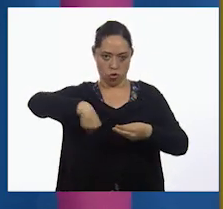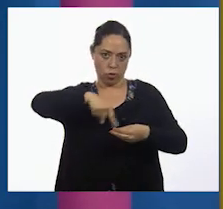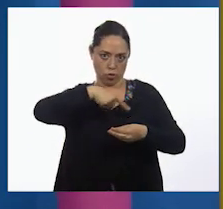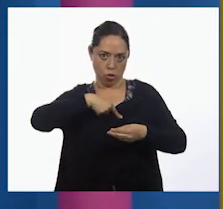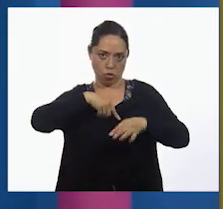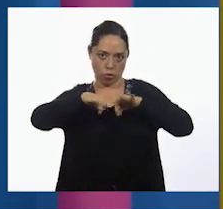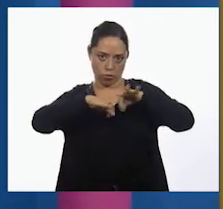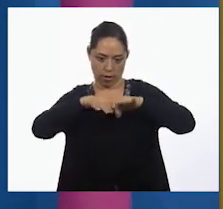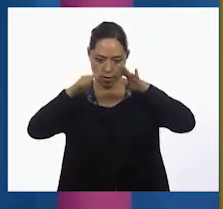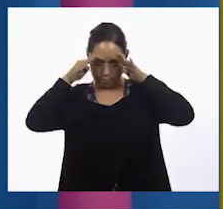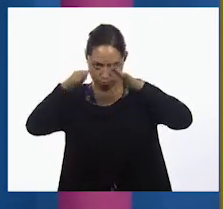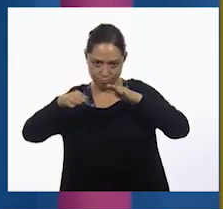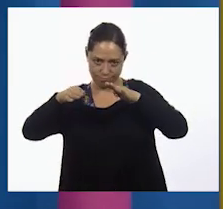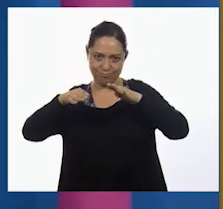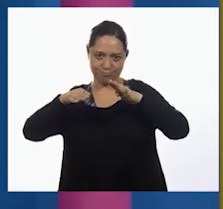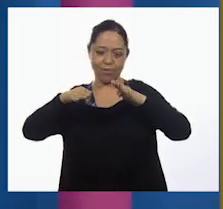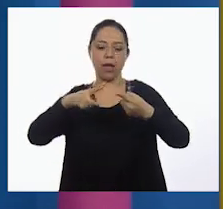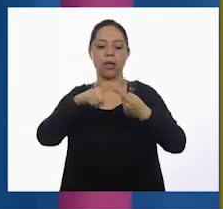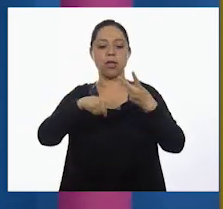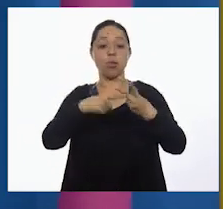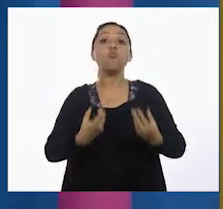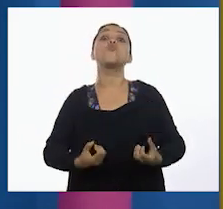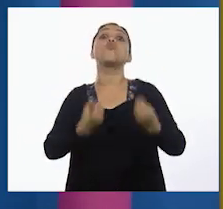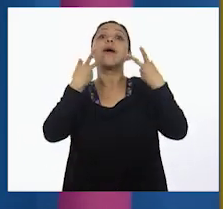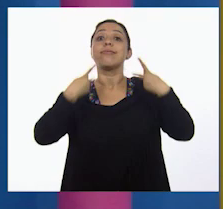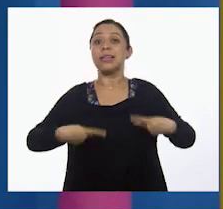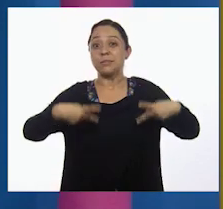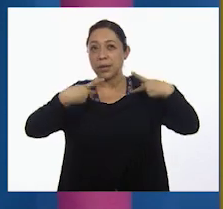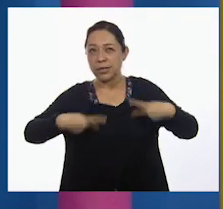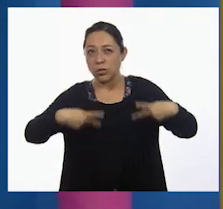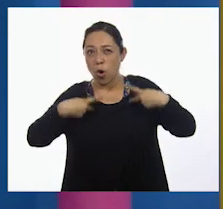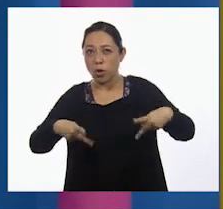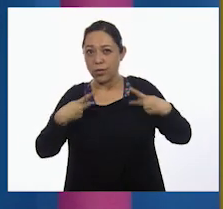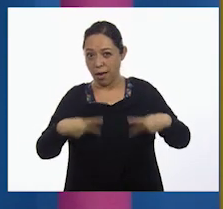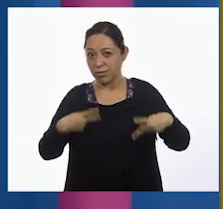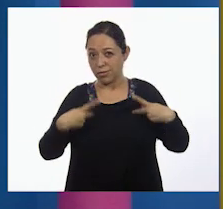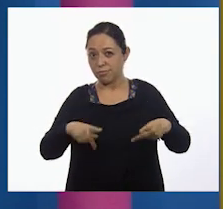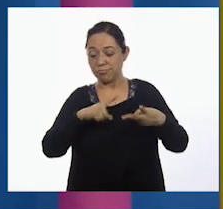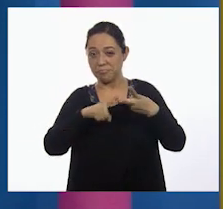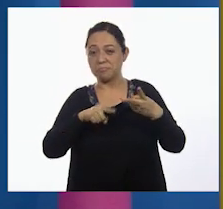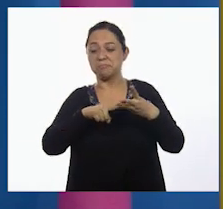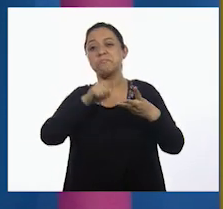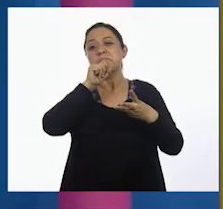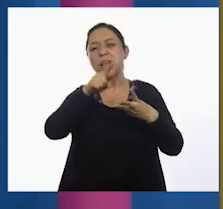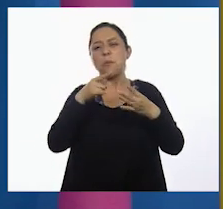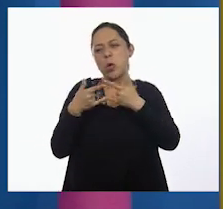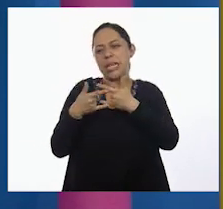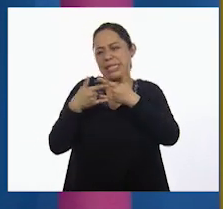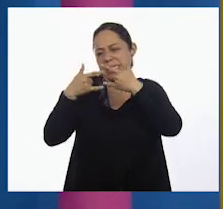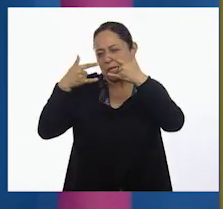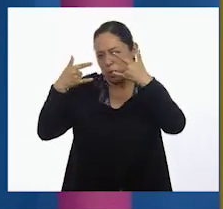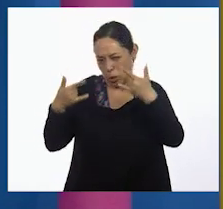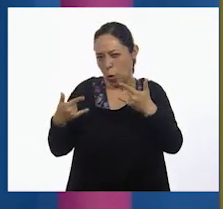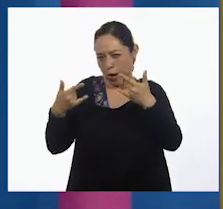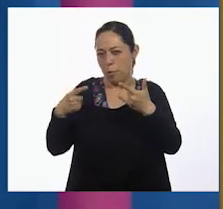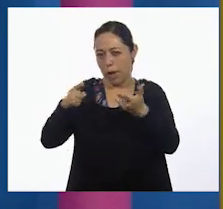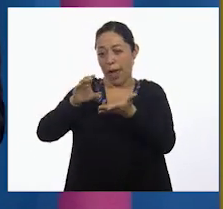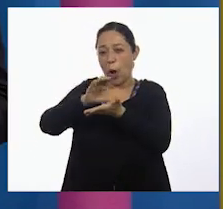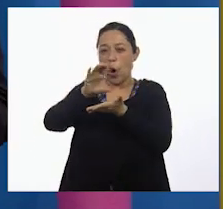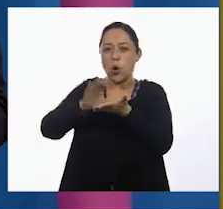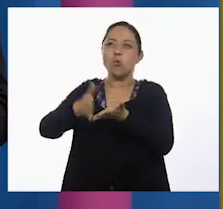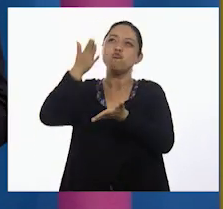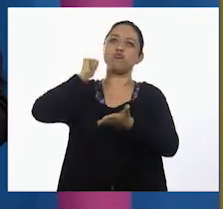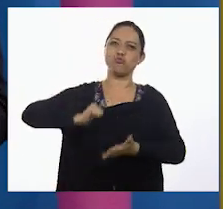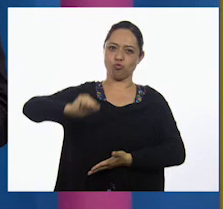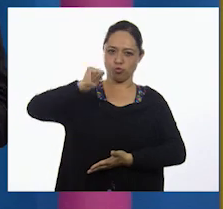habitamos ahí, cuántas personas vivimos ahí, y también conocer un poco la historia porque es una colonia muy antigua, entonces